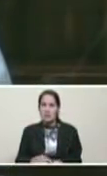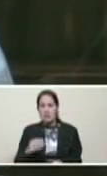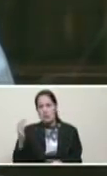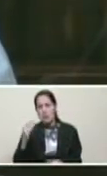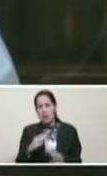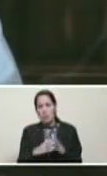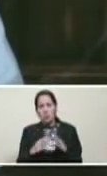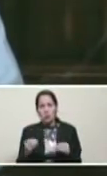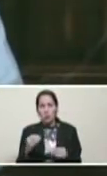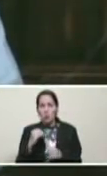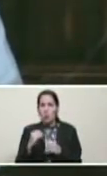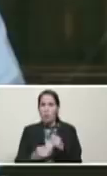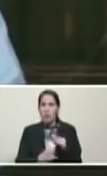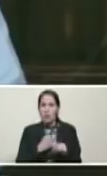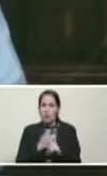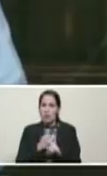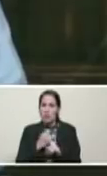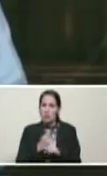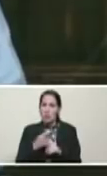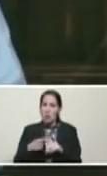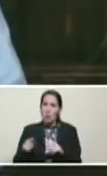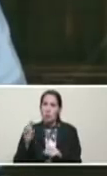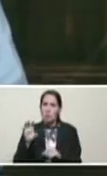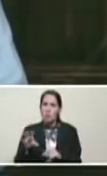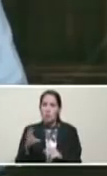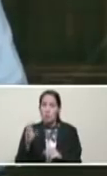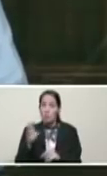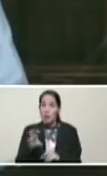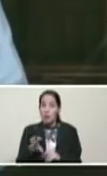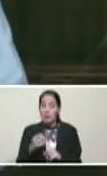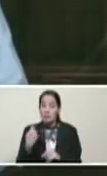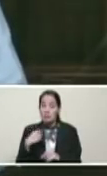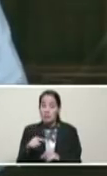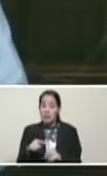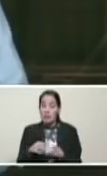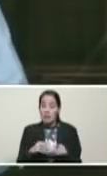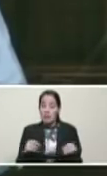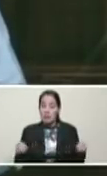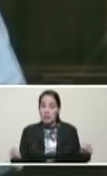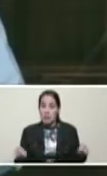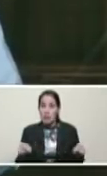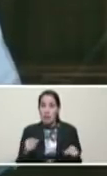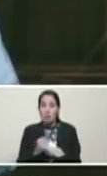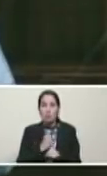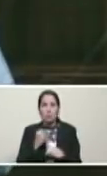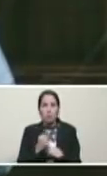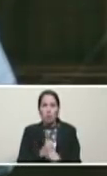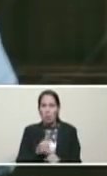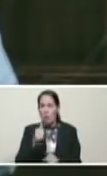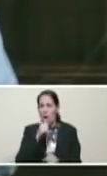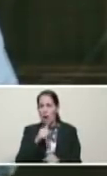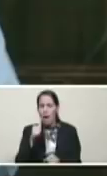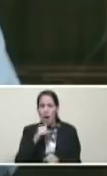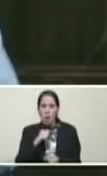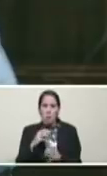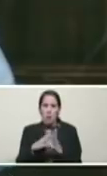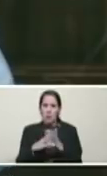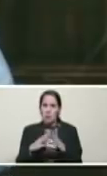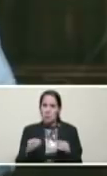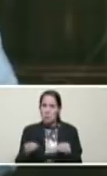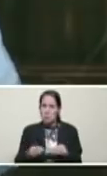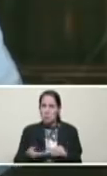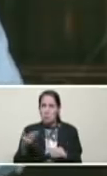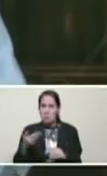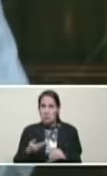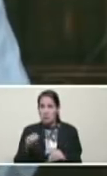importado hay que tiene tierra agua conocimiento trabajadores trabajadora importa